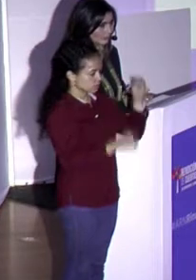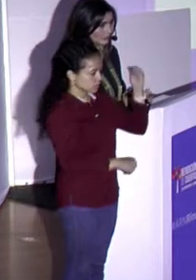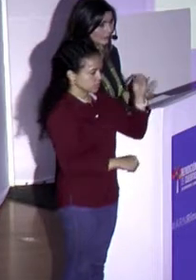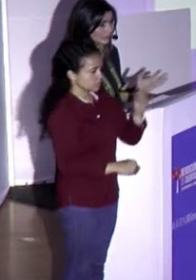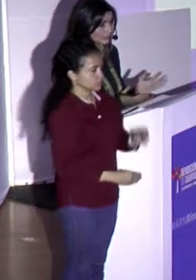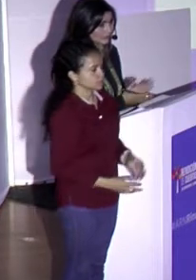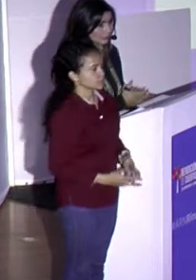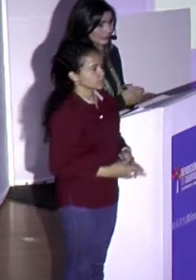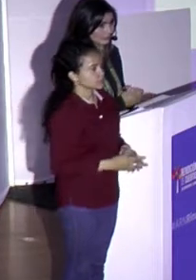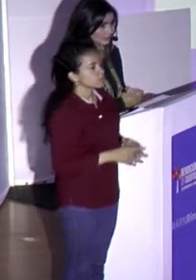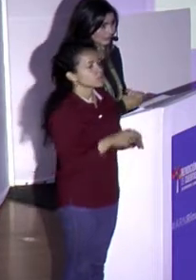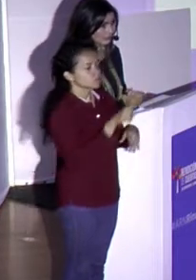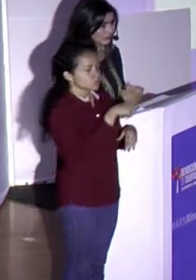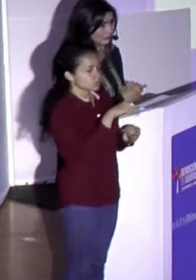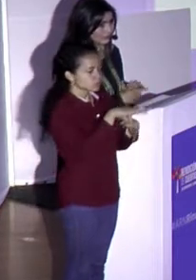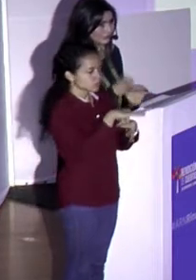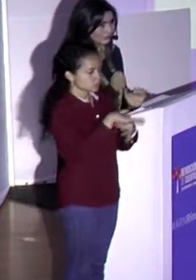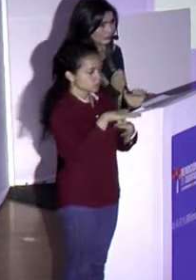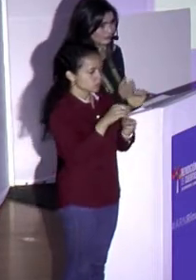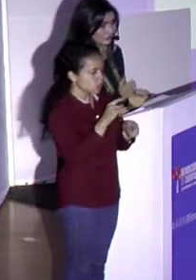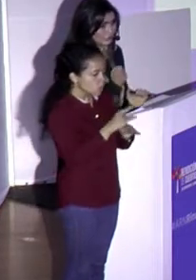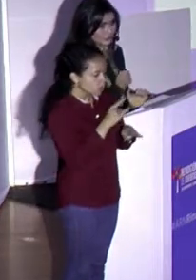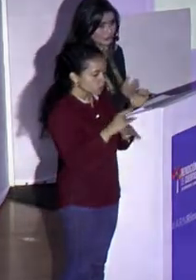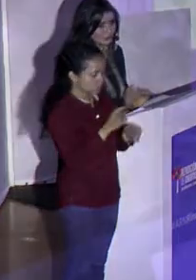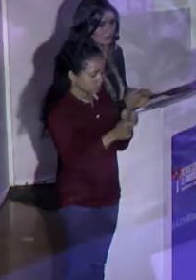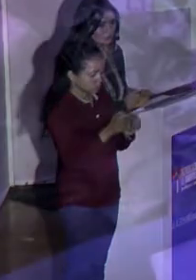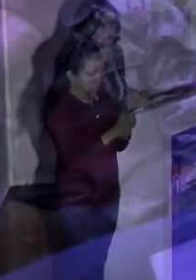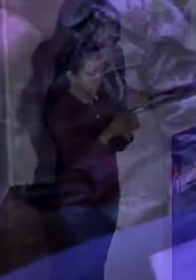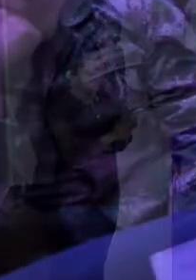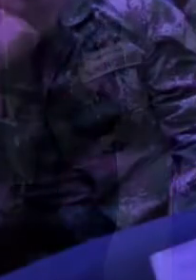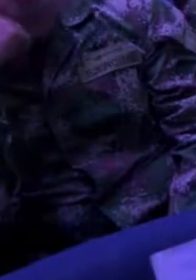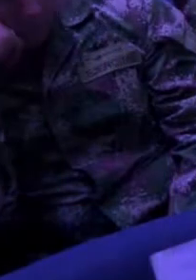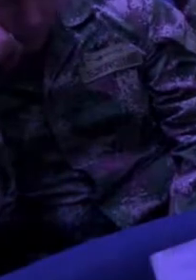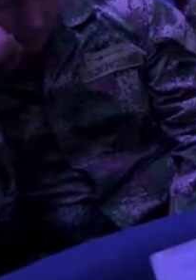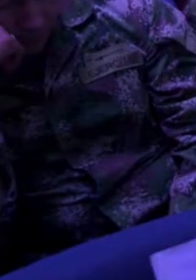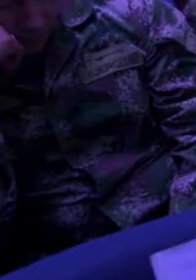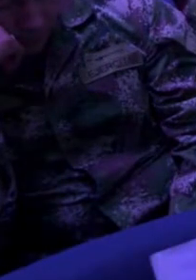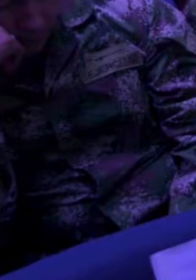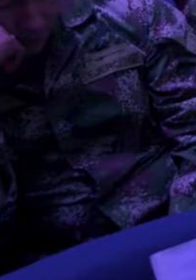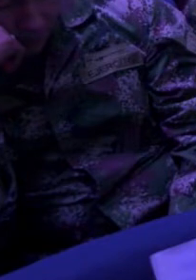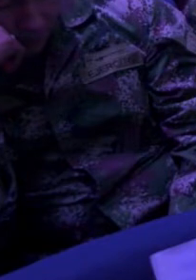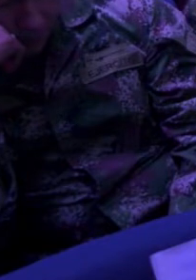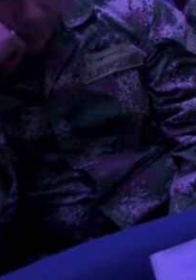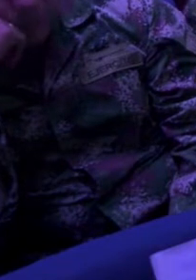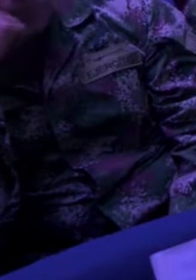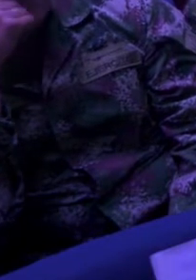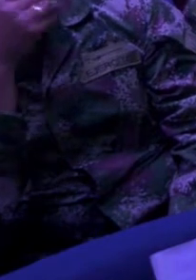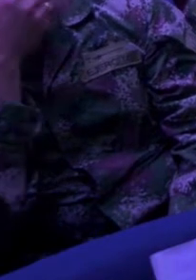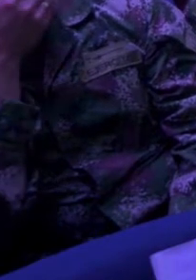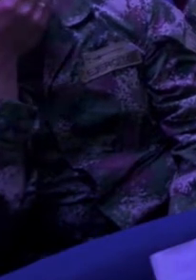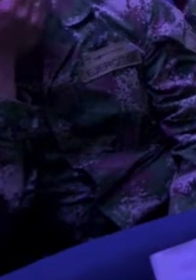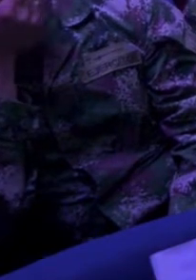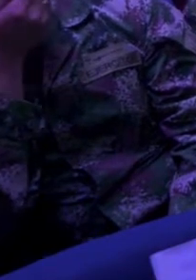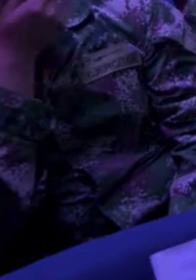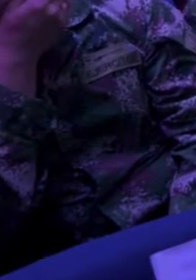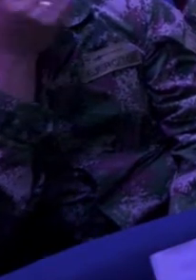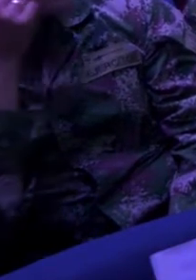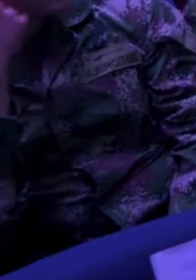acuerdo. Invitamos a todas las personas a que utilicen el dispositivo para realizar esta votación.